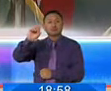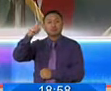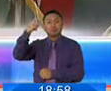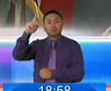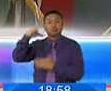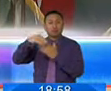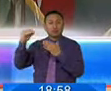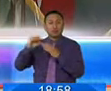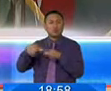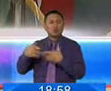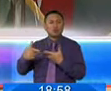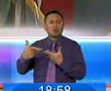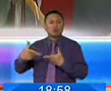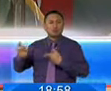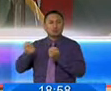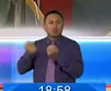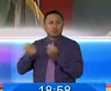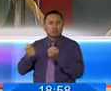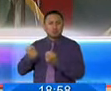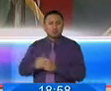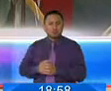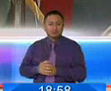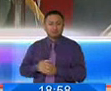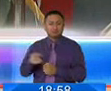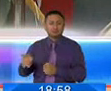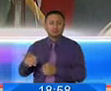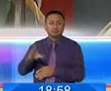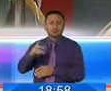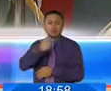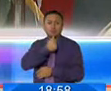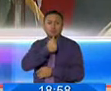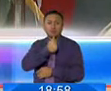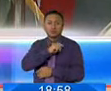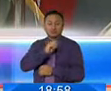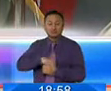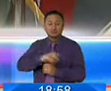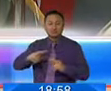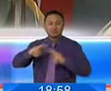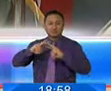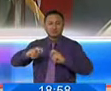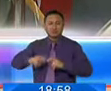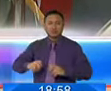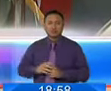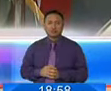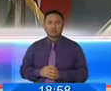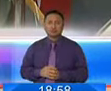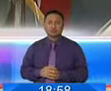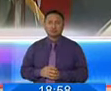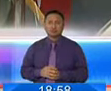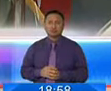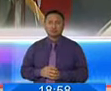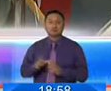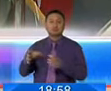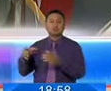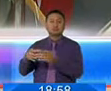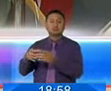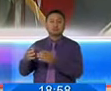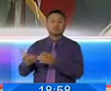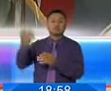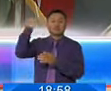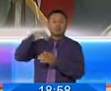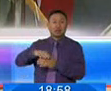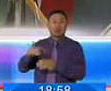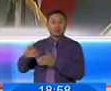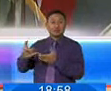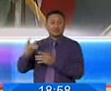millones de dólares que habría manejado en gastos reservados de inteligencia aquellos que estuvieron